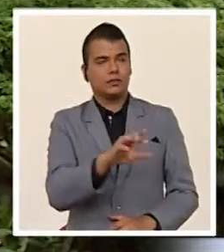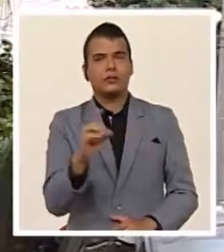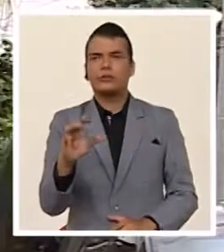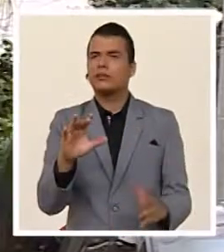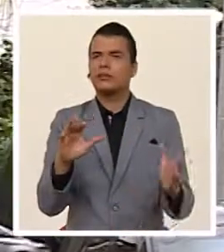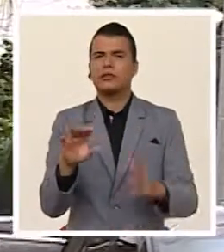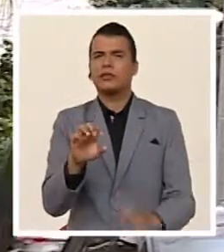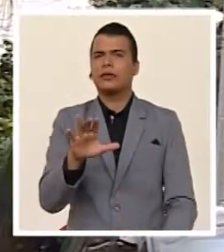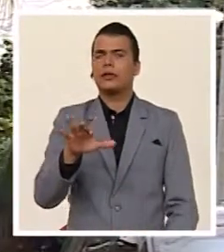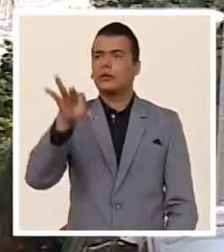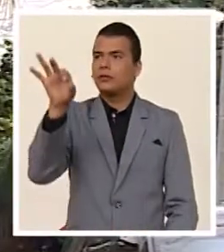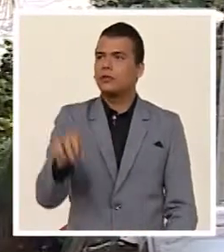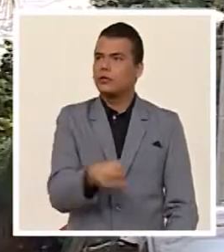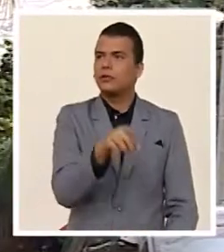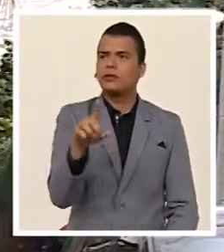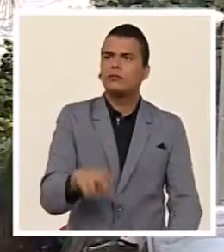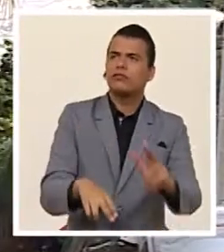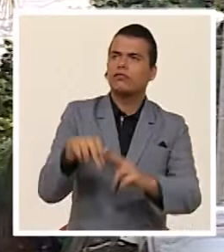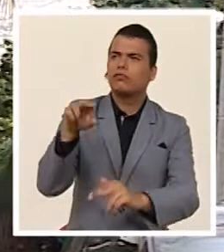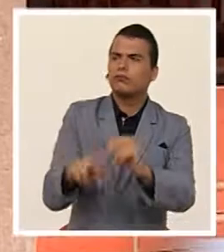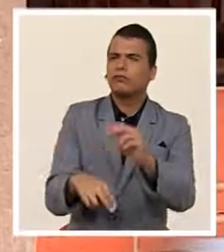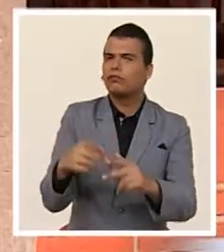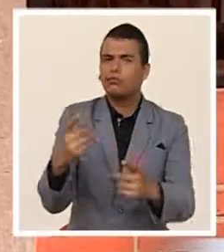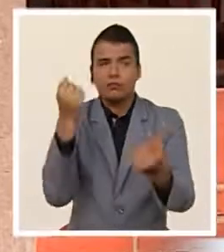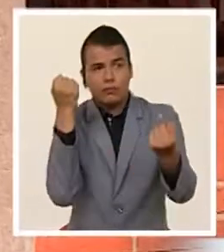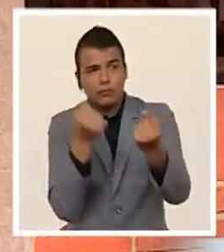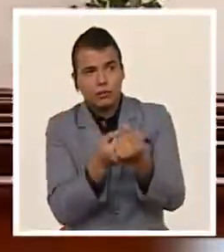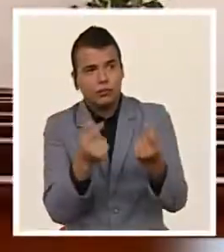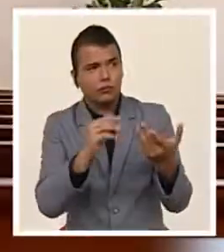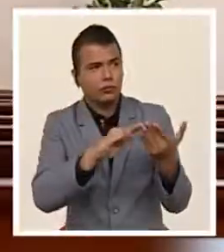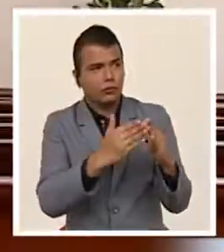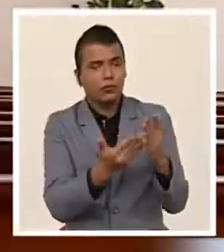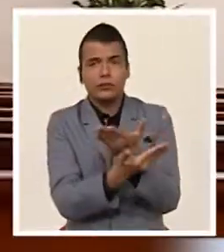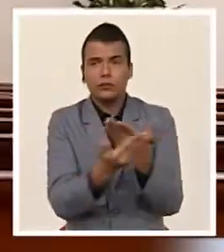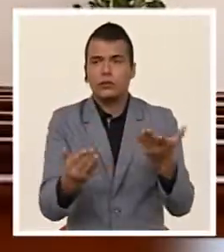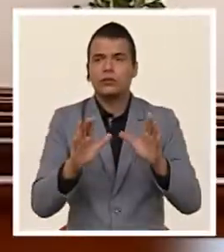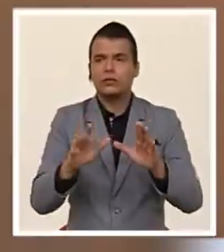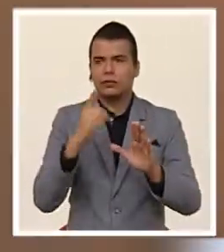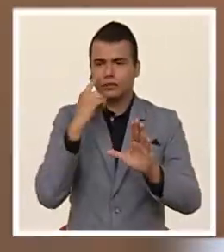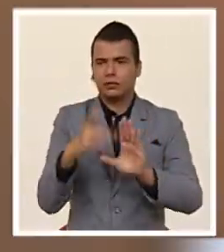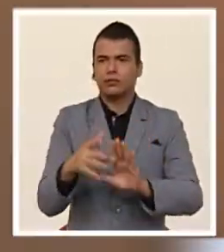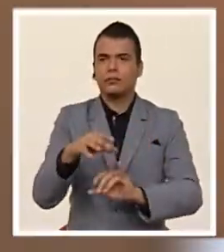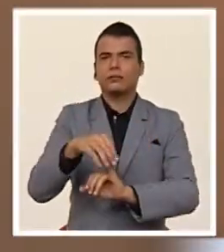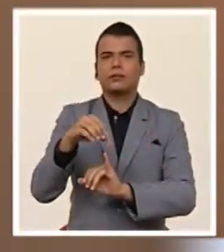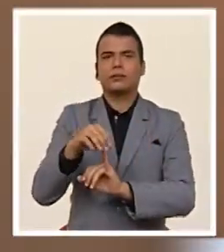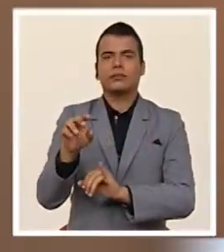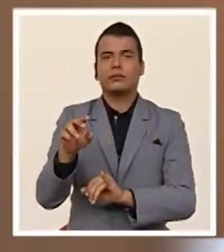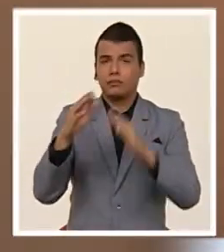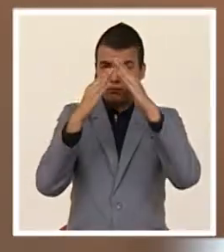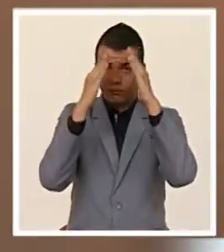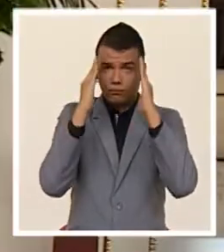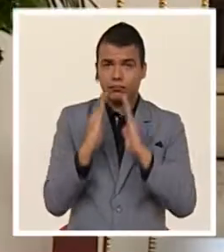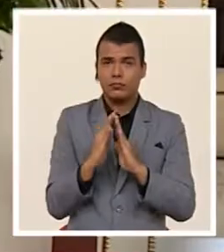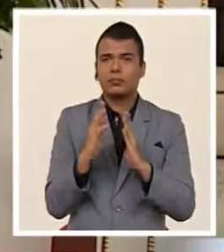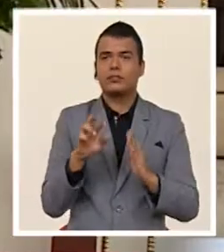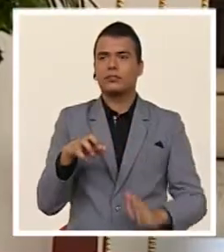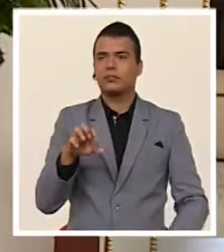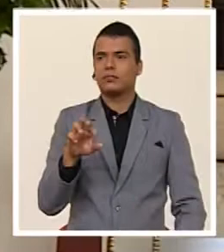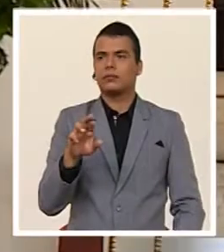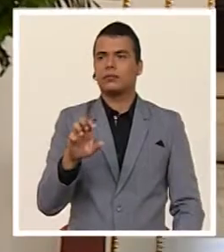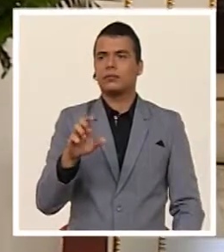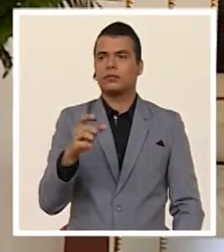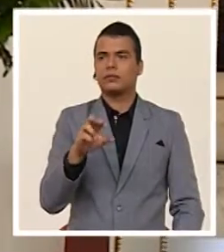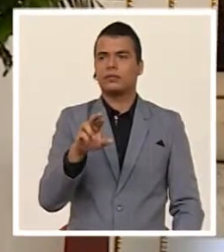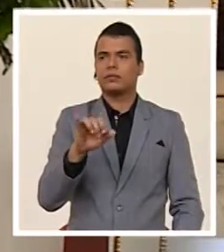menos el 95% han sido construidas con el apoyo de la comunidad es el caso de la parroquia de la virgen peregrina ubicada en el barrio el ingenio